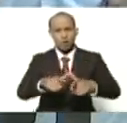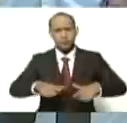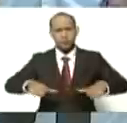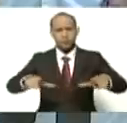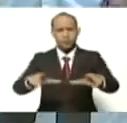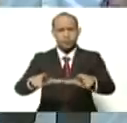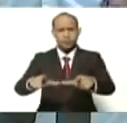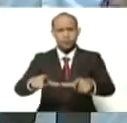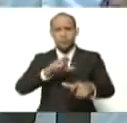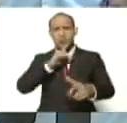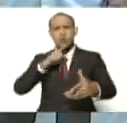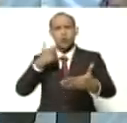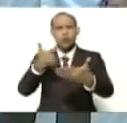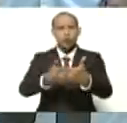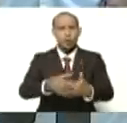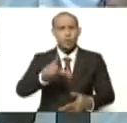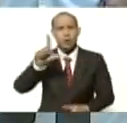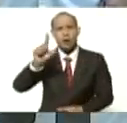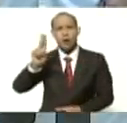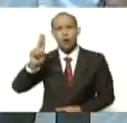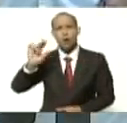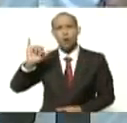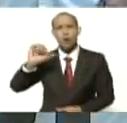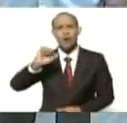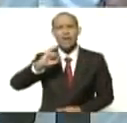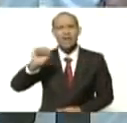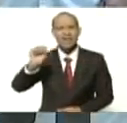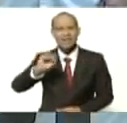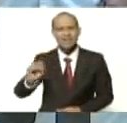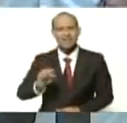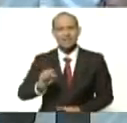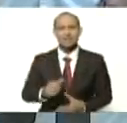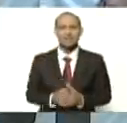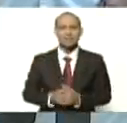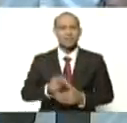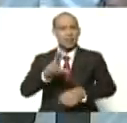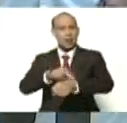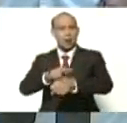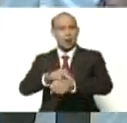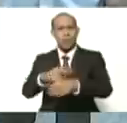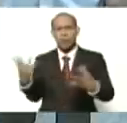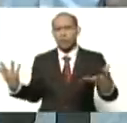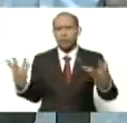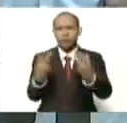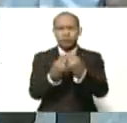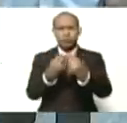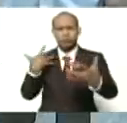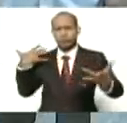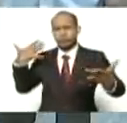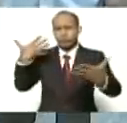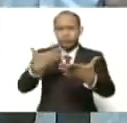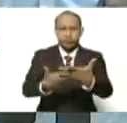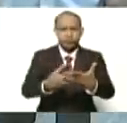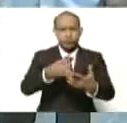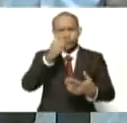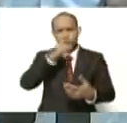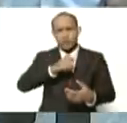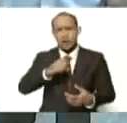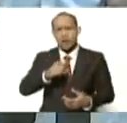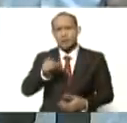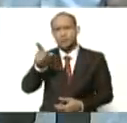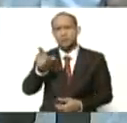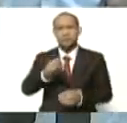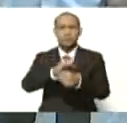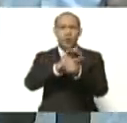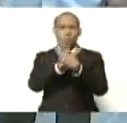colocado el nombre de luís felipe salazar un médico traumatólogo que nos acompañó durante muchos años y que en la batalla contra el coi bueno